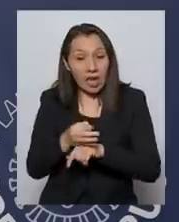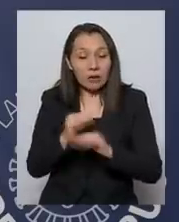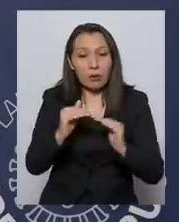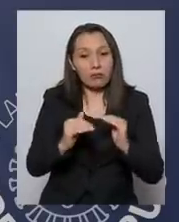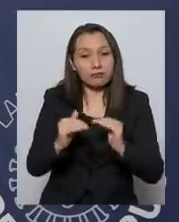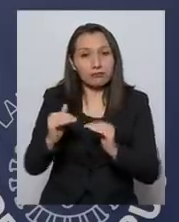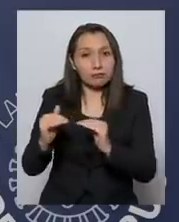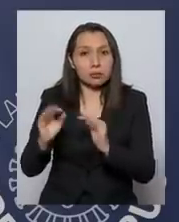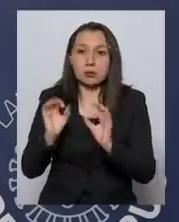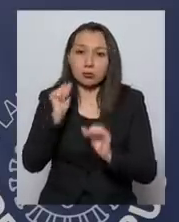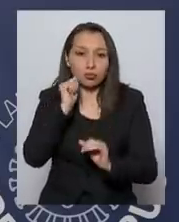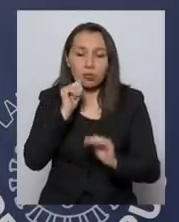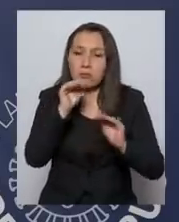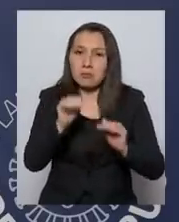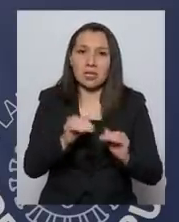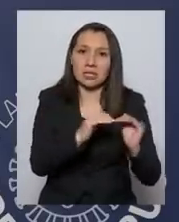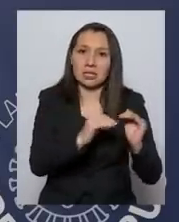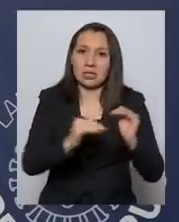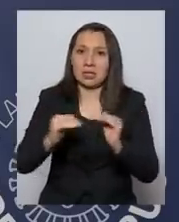relativamente estable.